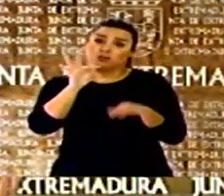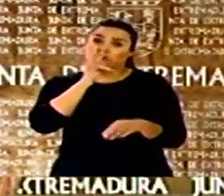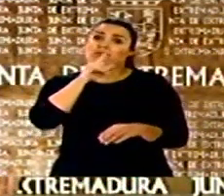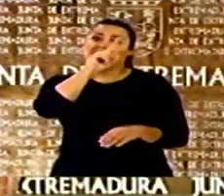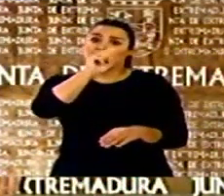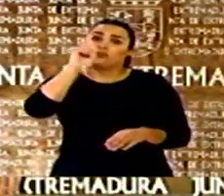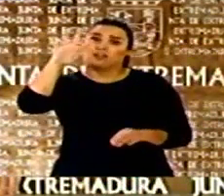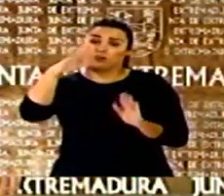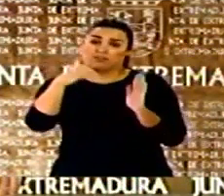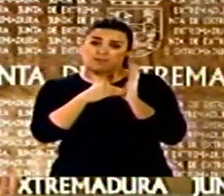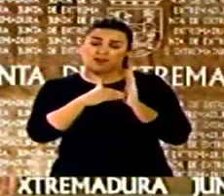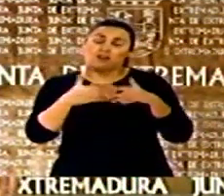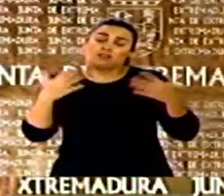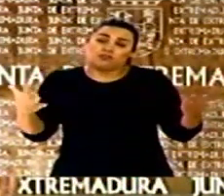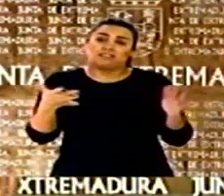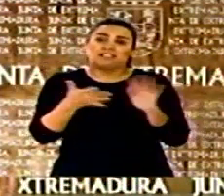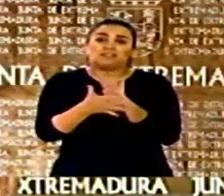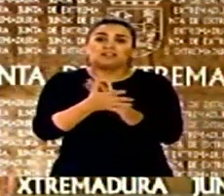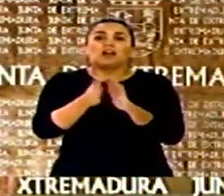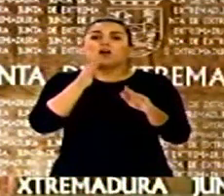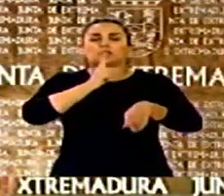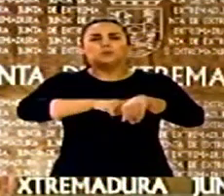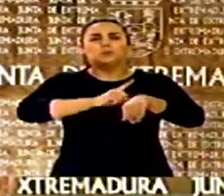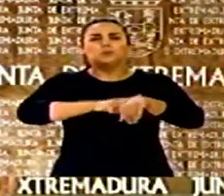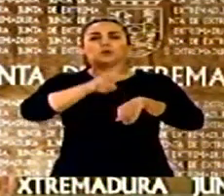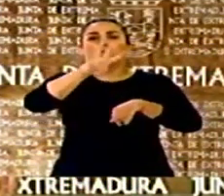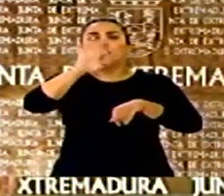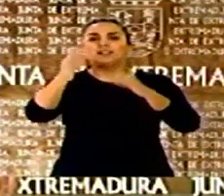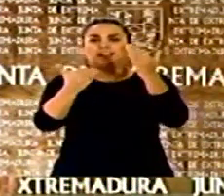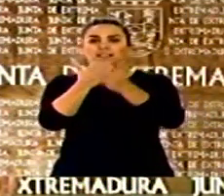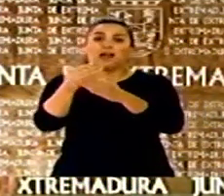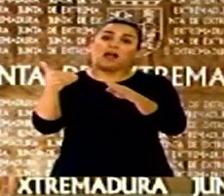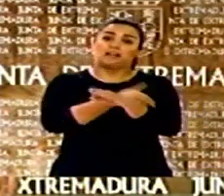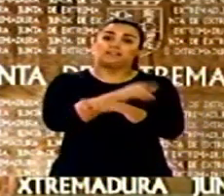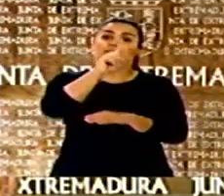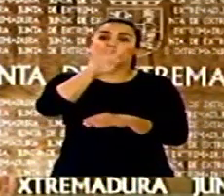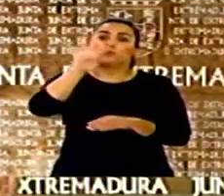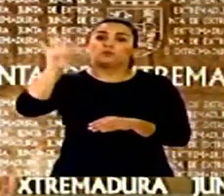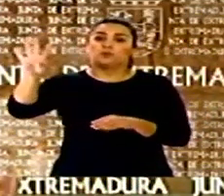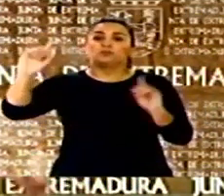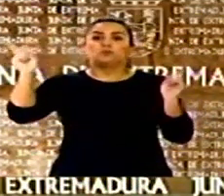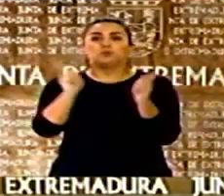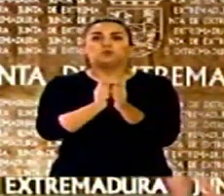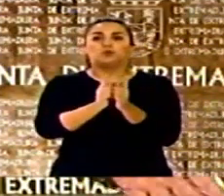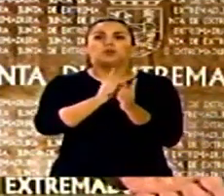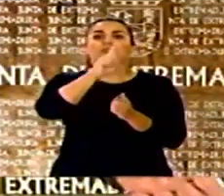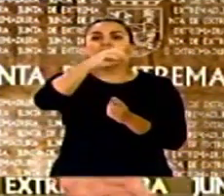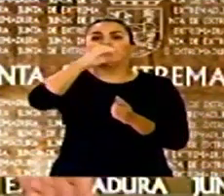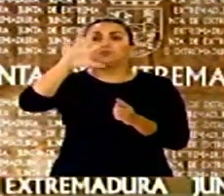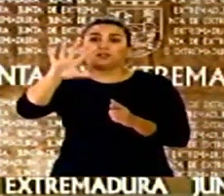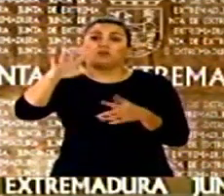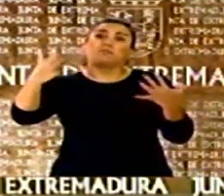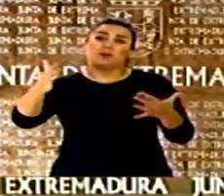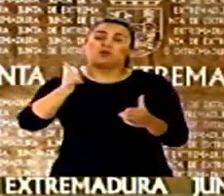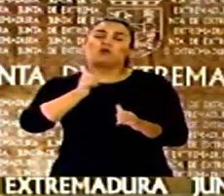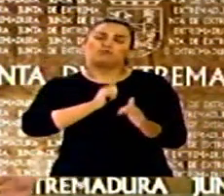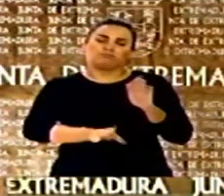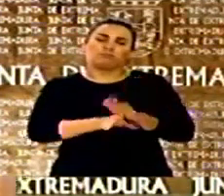de reconstrucción de ese modelo de sanidad universal y gratuita, pues estamos en estos